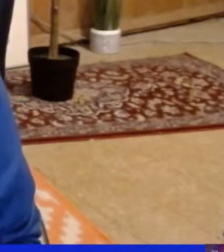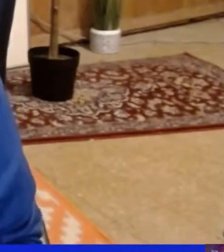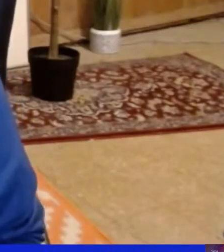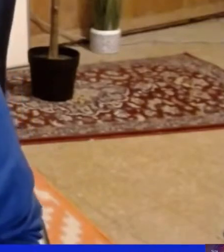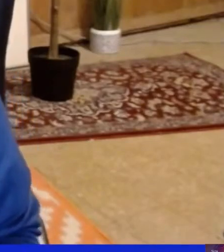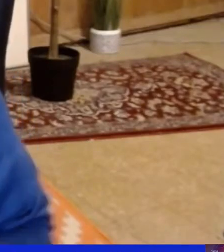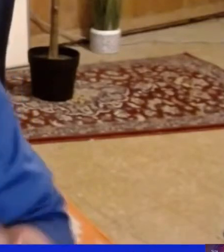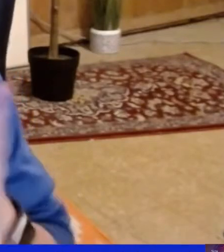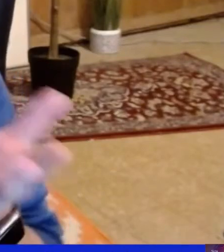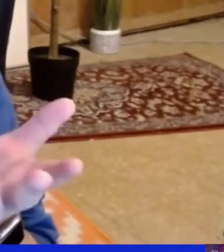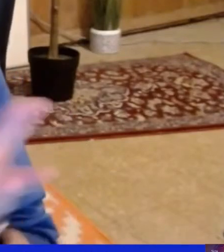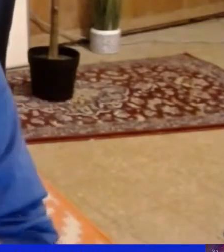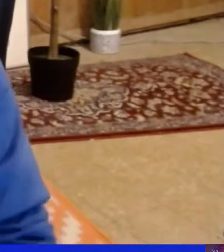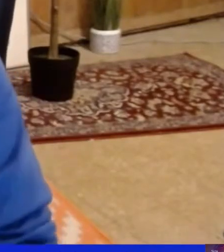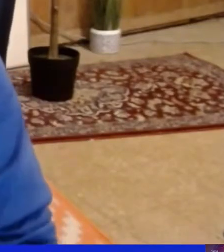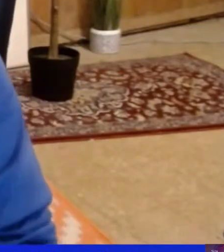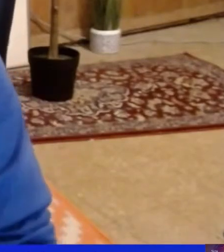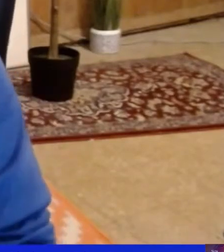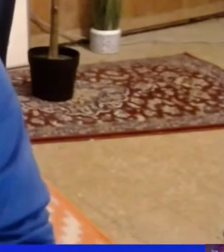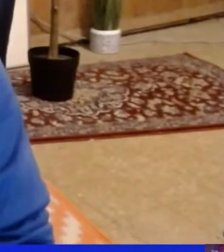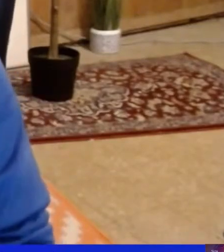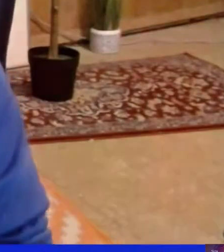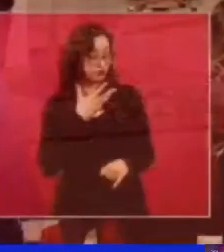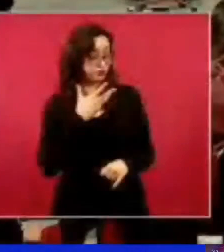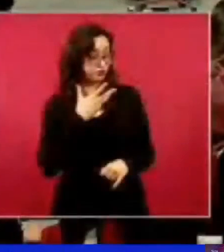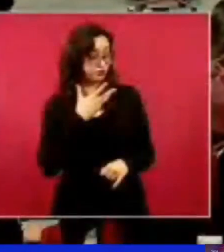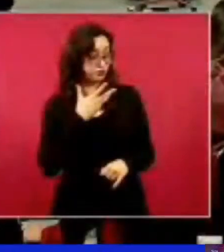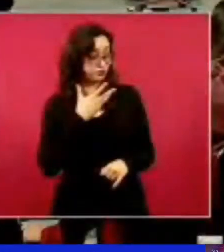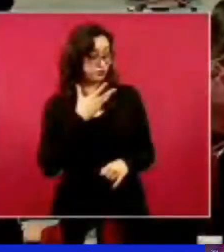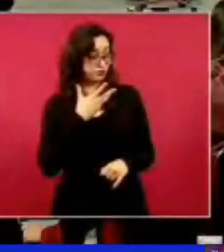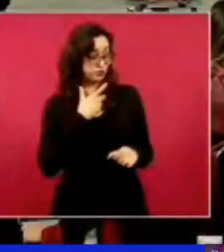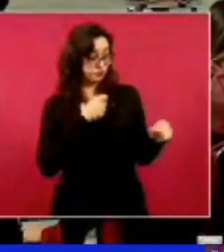ver lo que plantea el presidente y cómo se carcajea de este par de imbéciles.